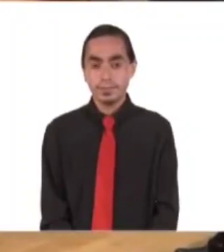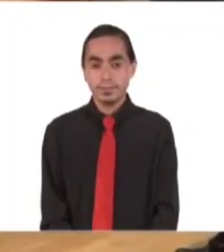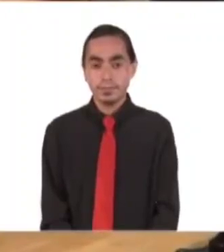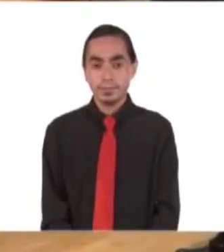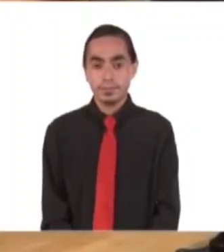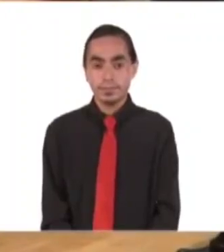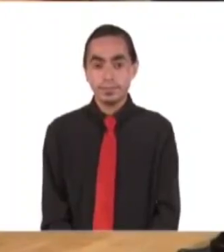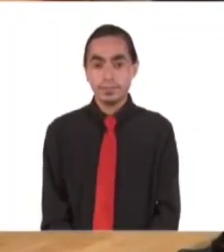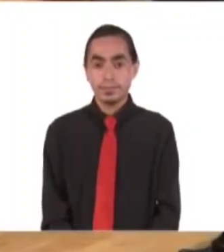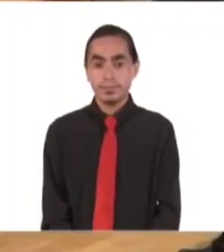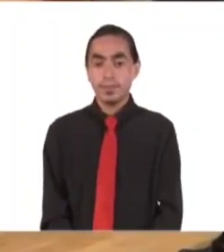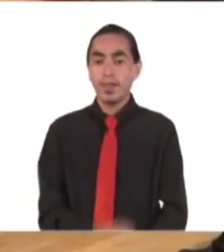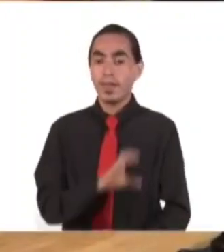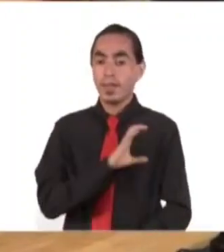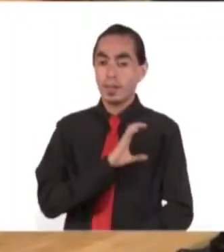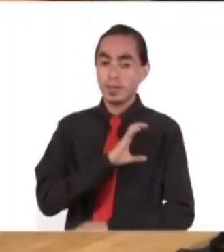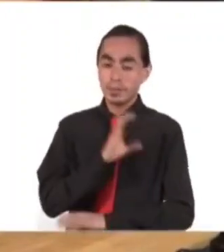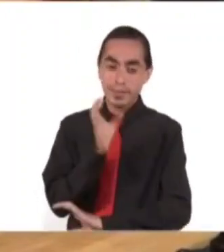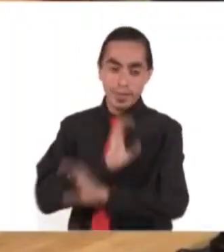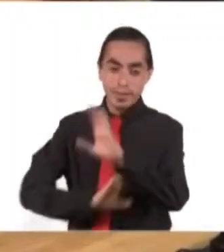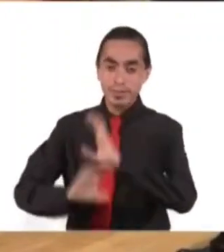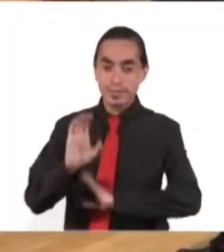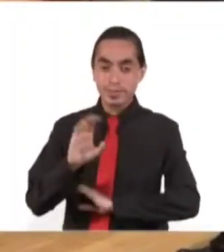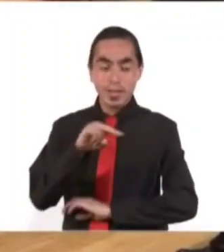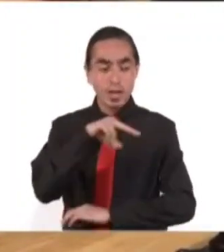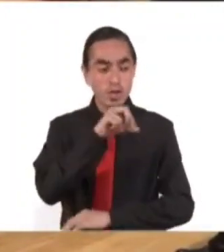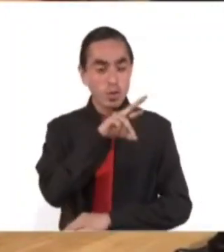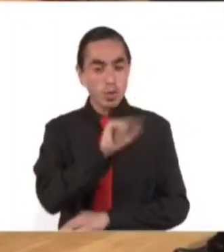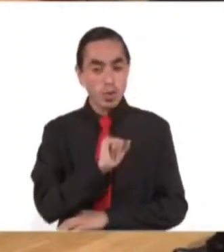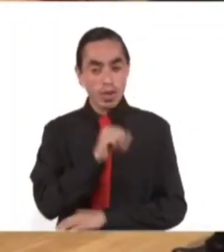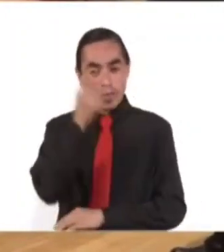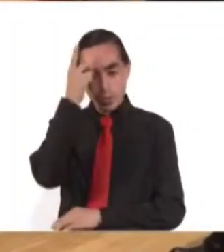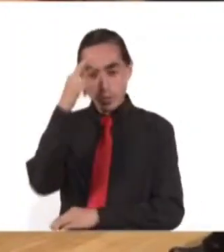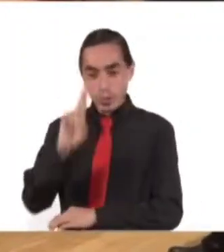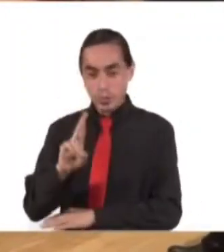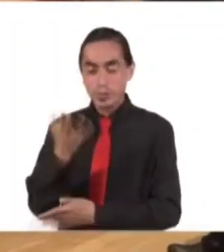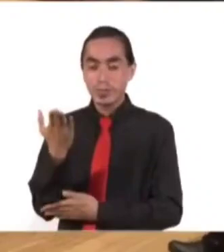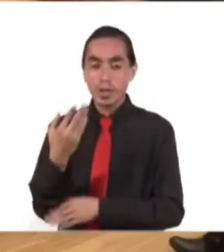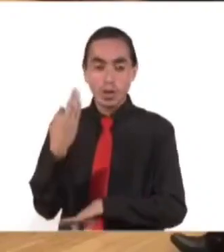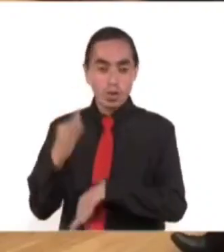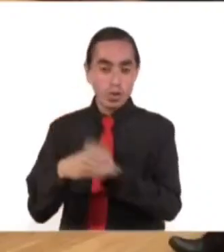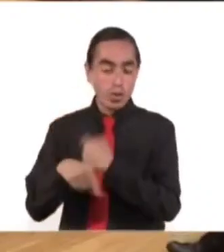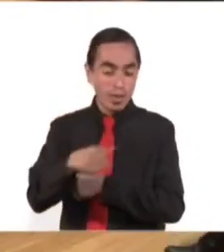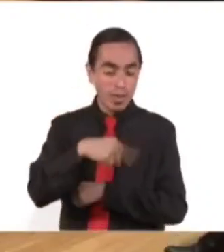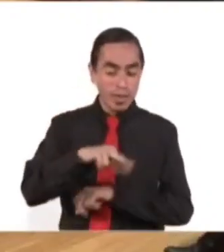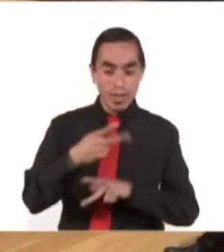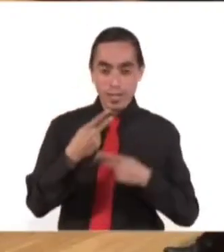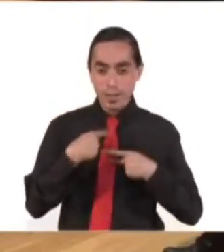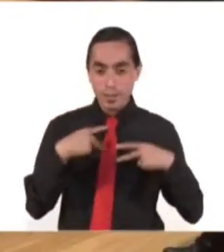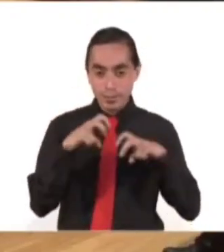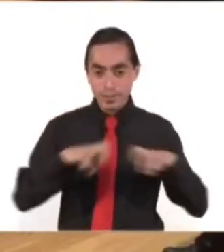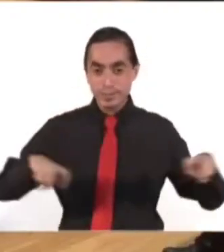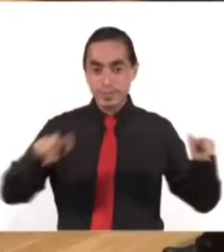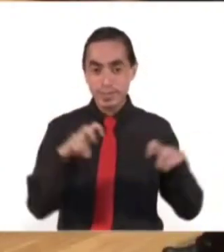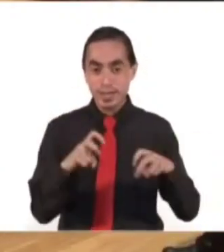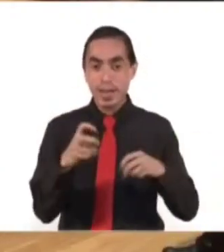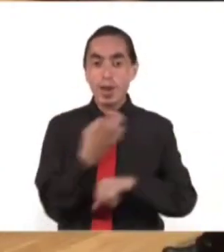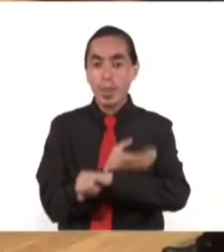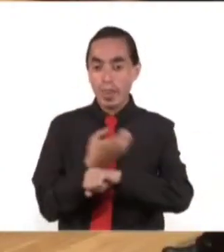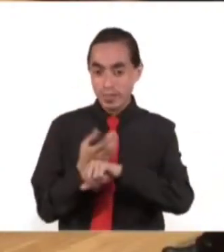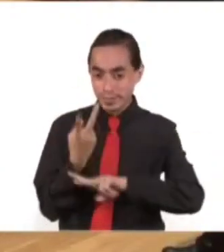Estimada Claudia Sheinbaum, jefa de gobierno, Nora, doctor Semo, todos los miembros del Presidium, muchísimas gracias por acompañarnos, Julieta